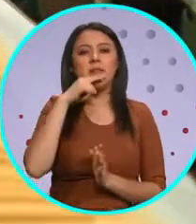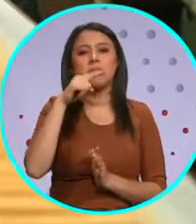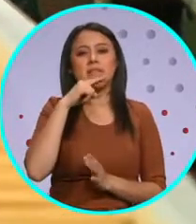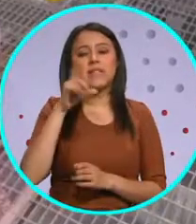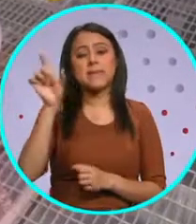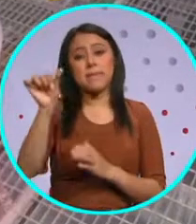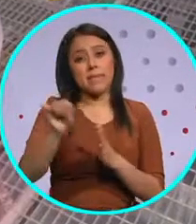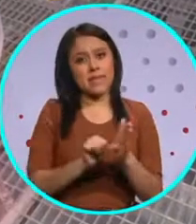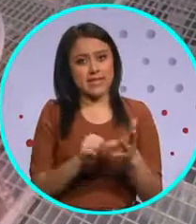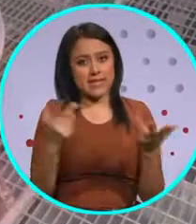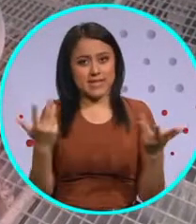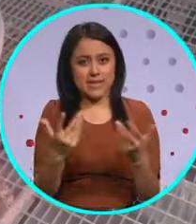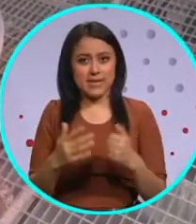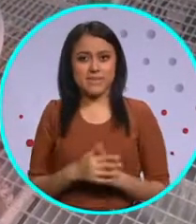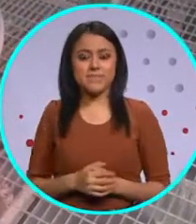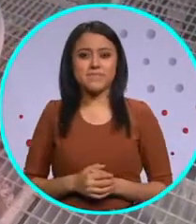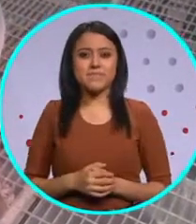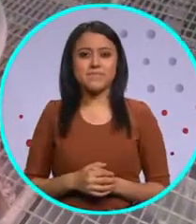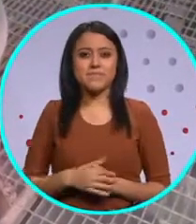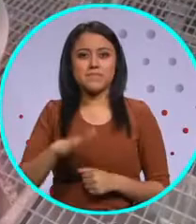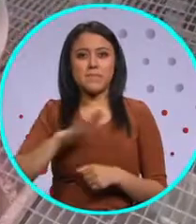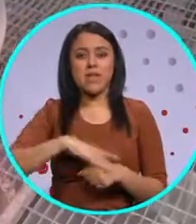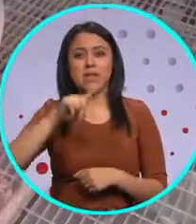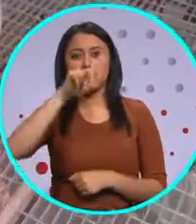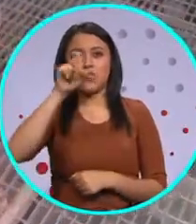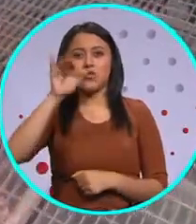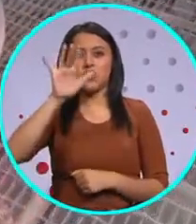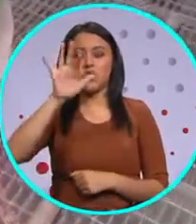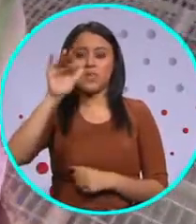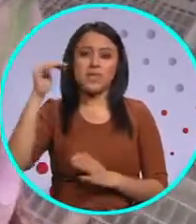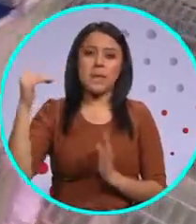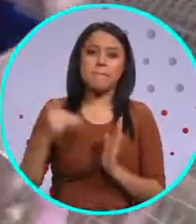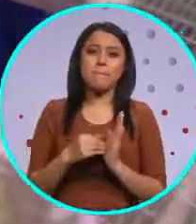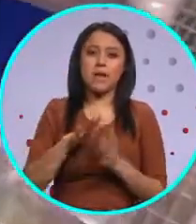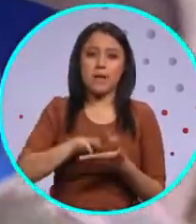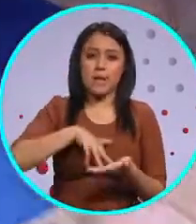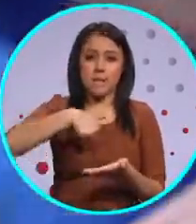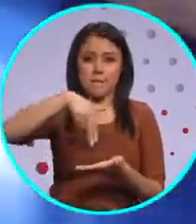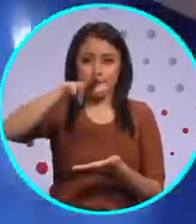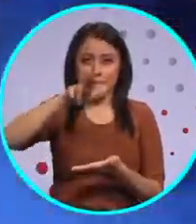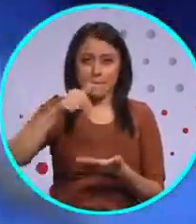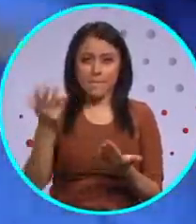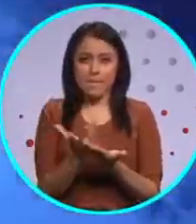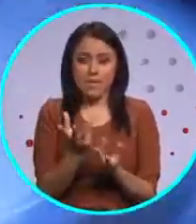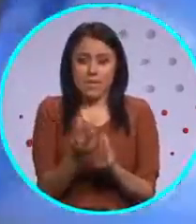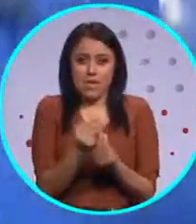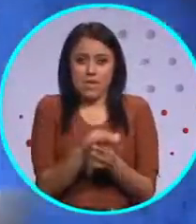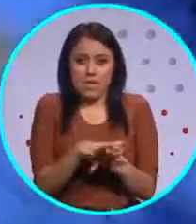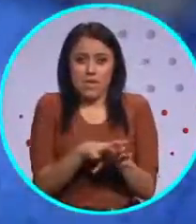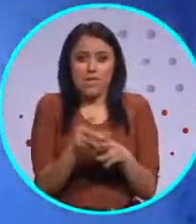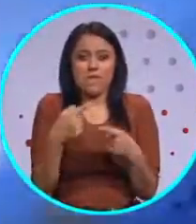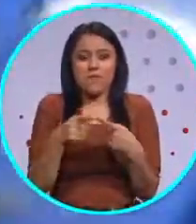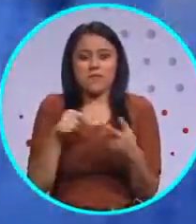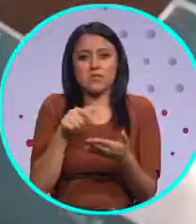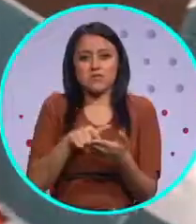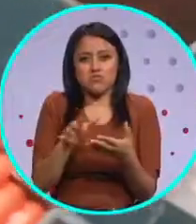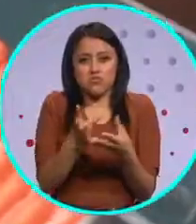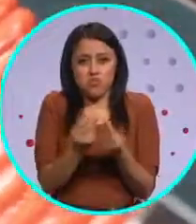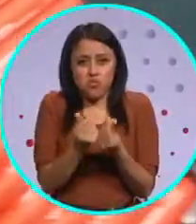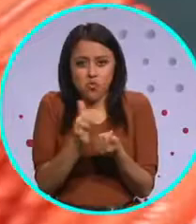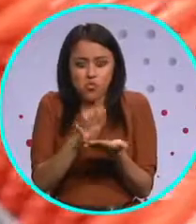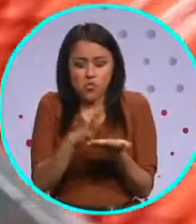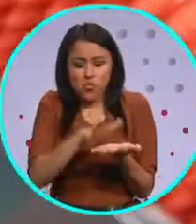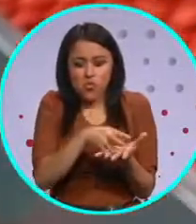mes más de 150.000 litros de pintura combinada entre los distintos tipos de pintura